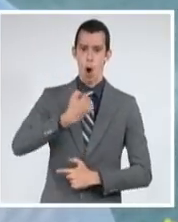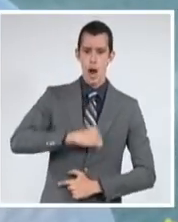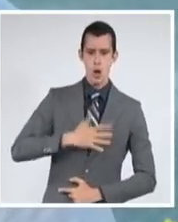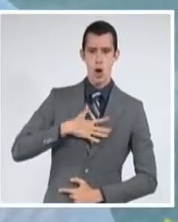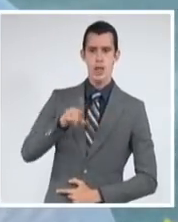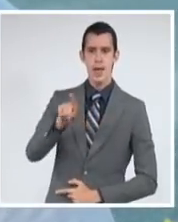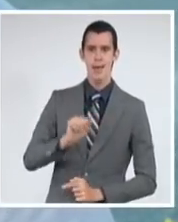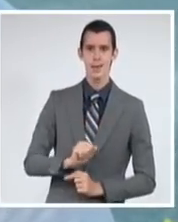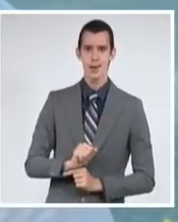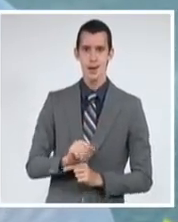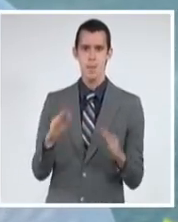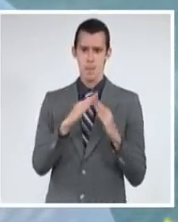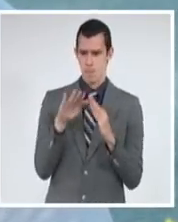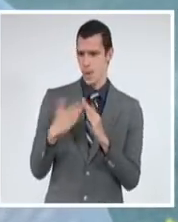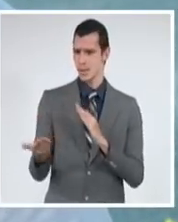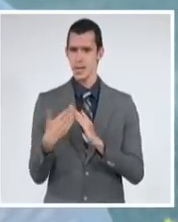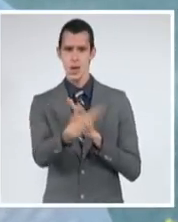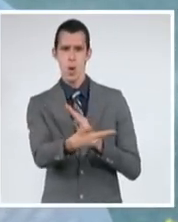porque quiero,